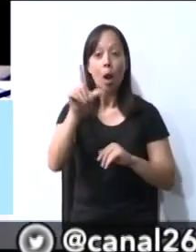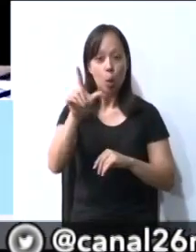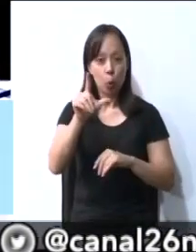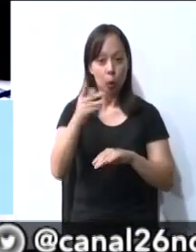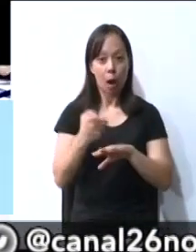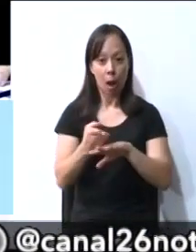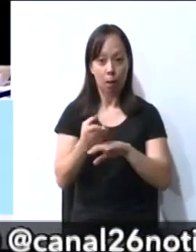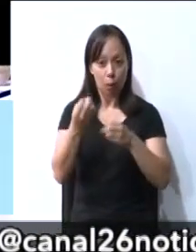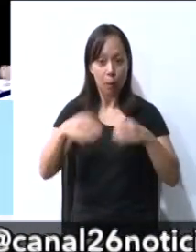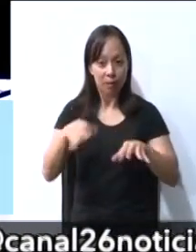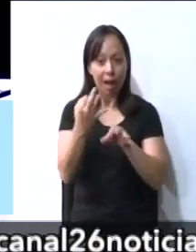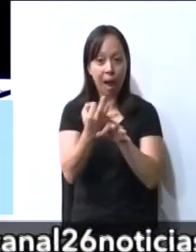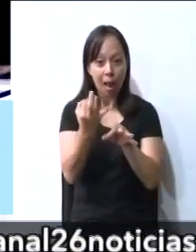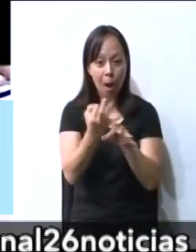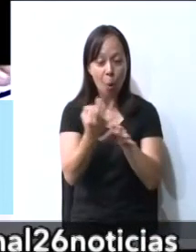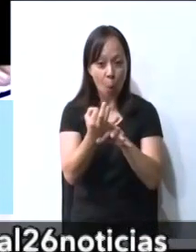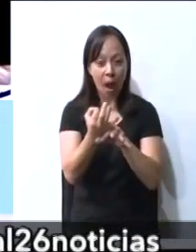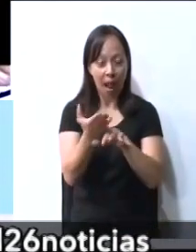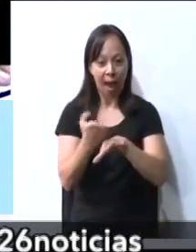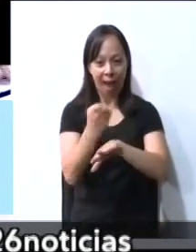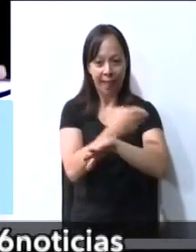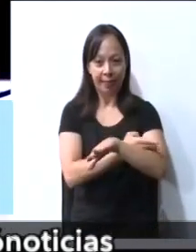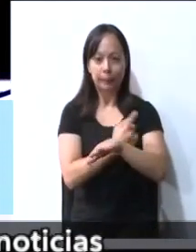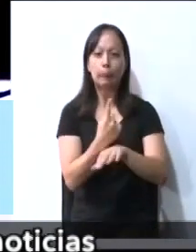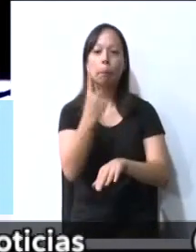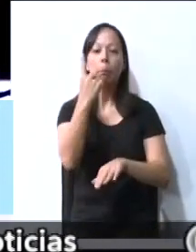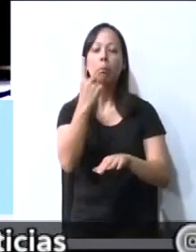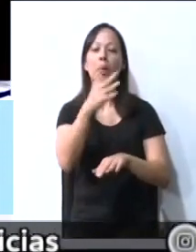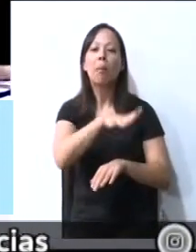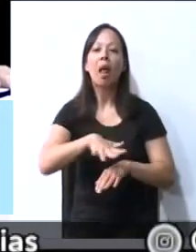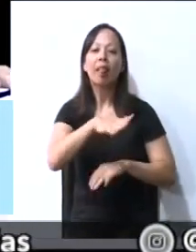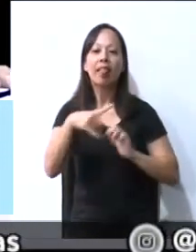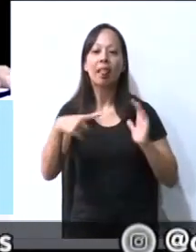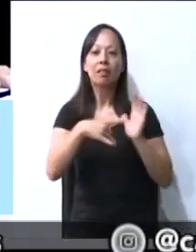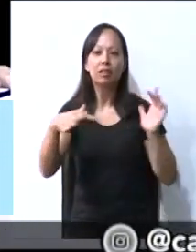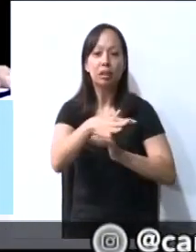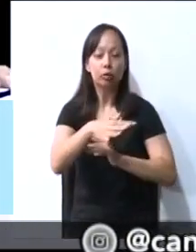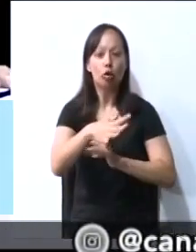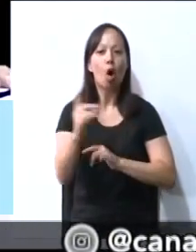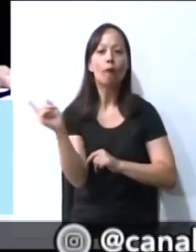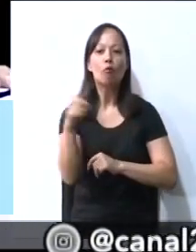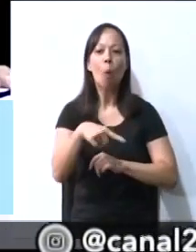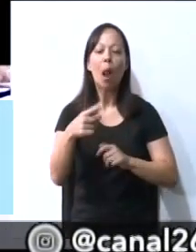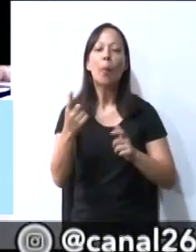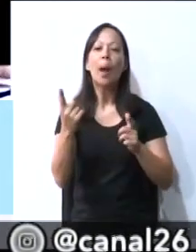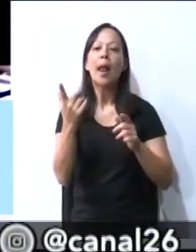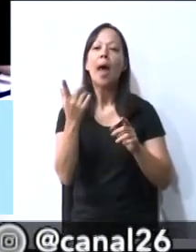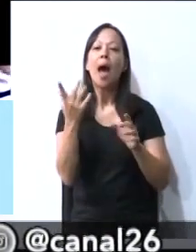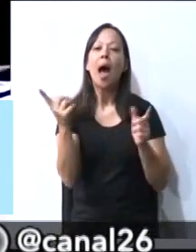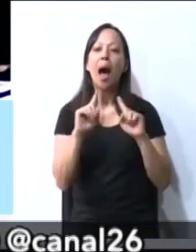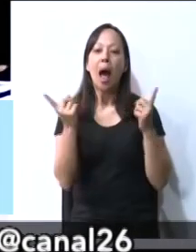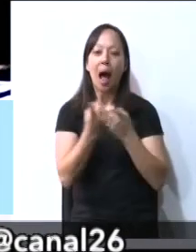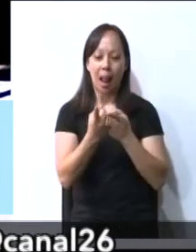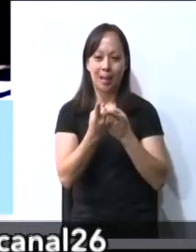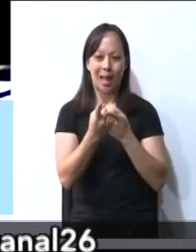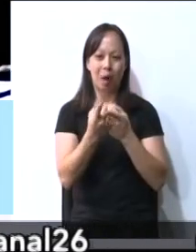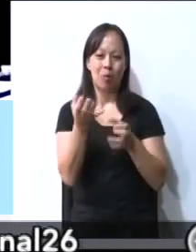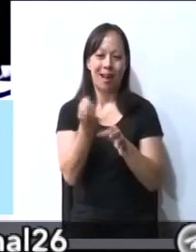ciudad. Somos el primer distrito del país, una vez más, en volver a las aulas para garantizar que los chicos